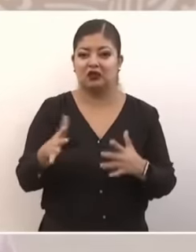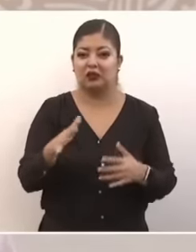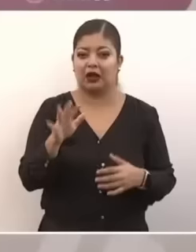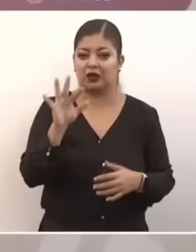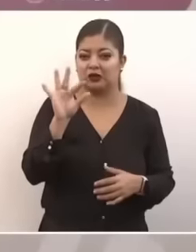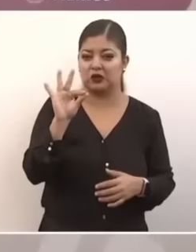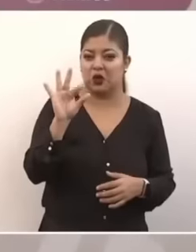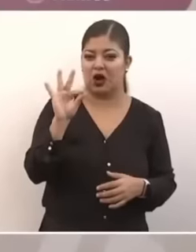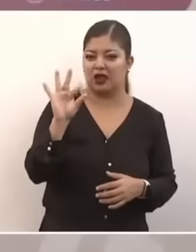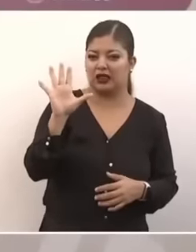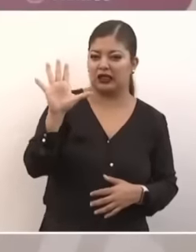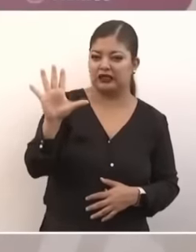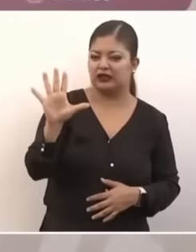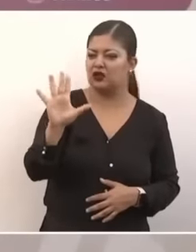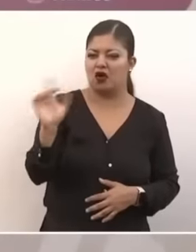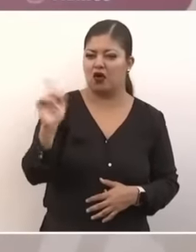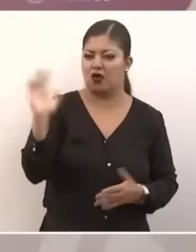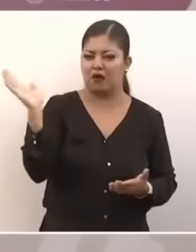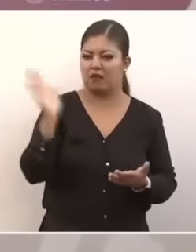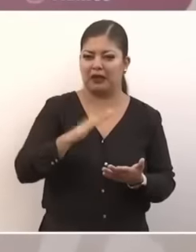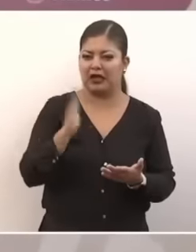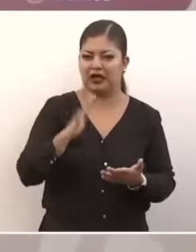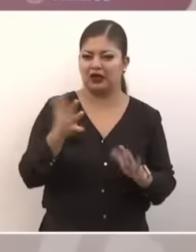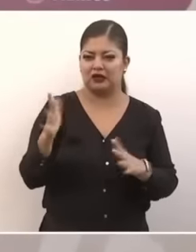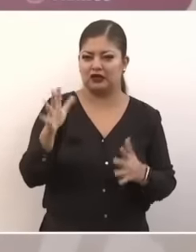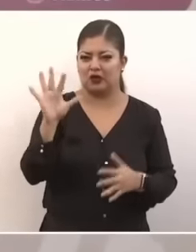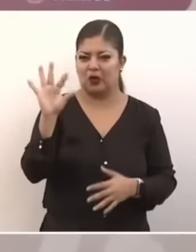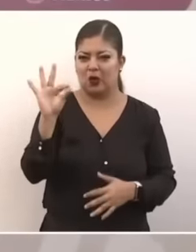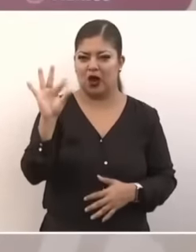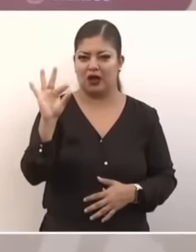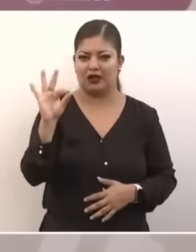45, no menos, como 40.